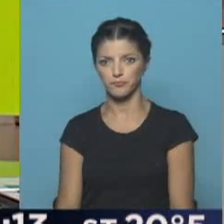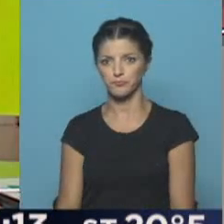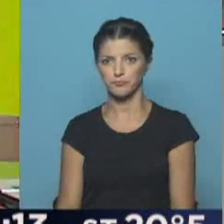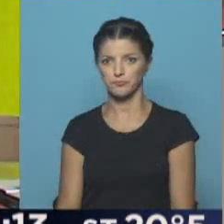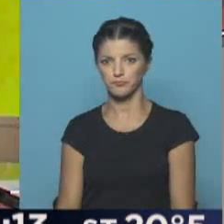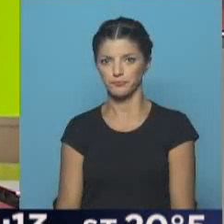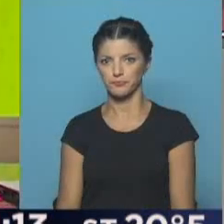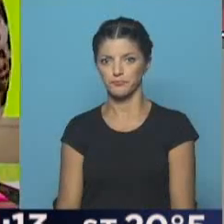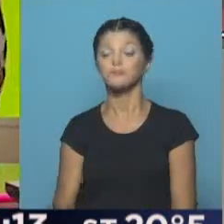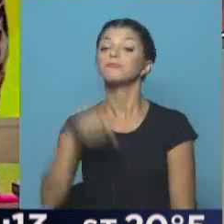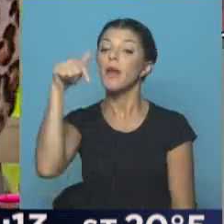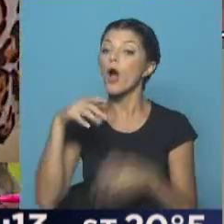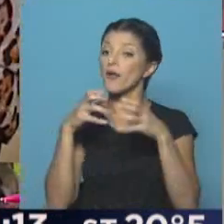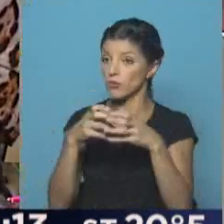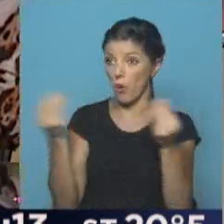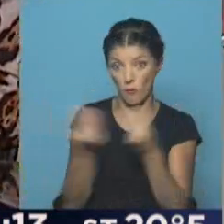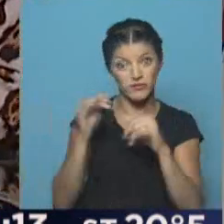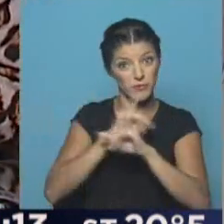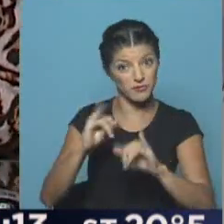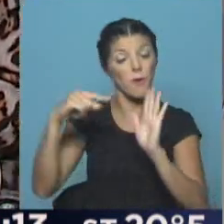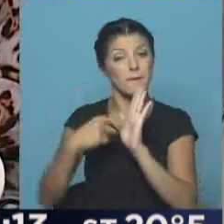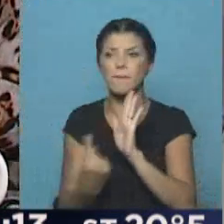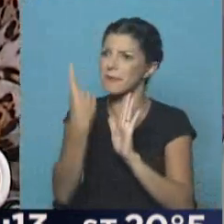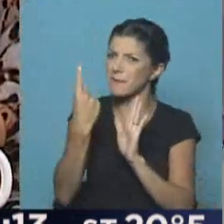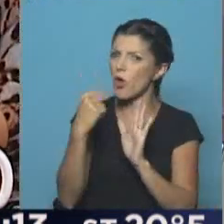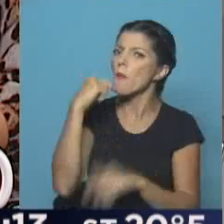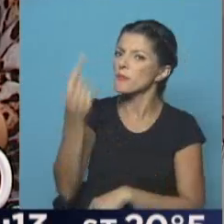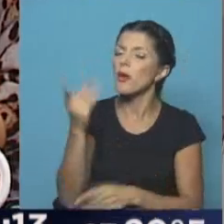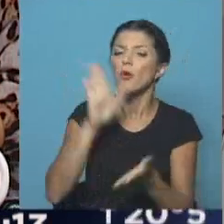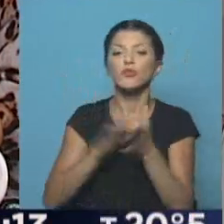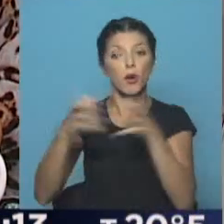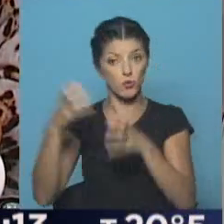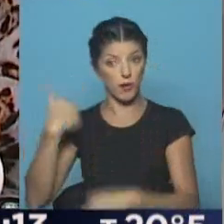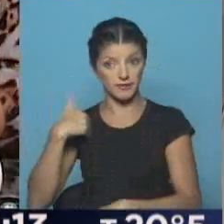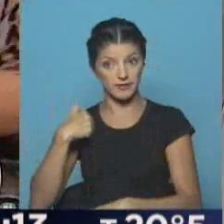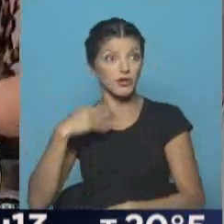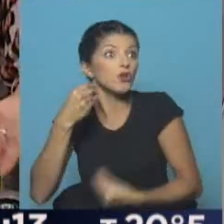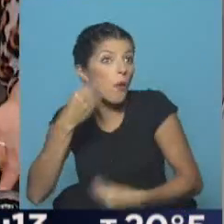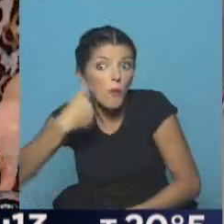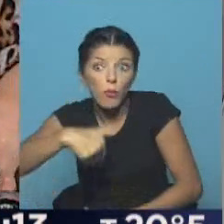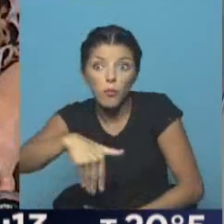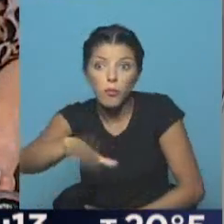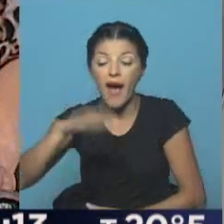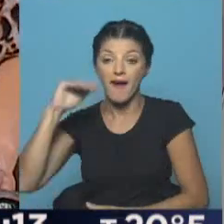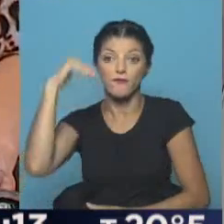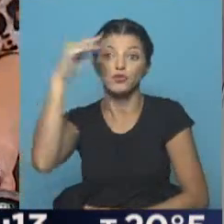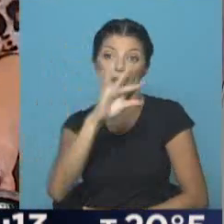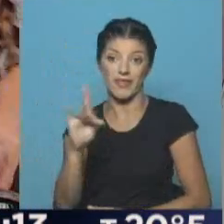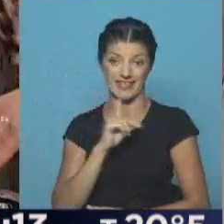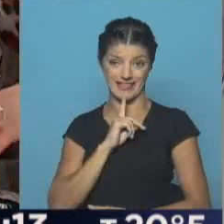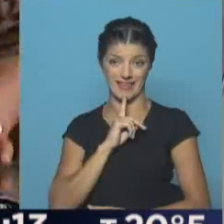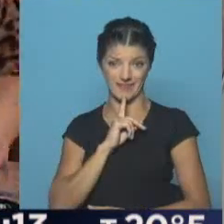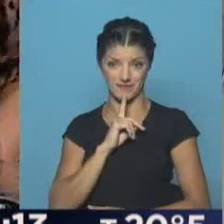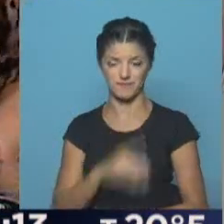Pasamos por un momento al fútbol. Como dijimos, hay muchas novedades, pero en principio vamos a saber qué está pasando con nuestra selección. Sí, qué va a pasar, sobre todo con el futuro del entrenador de la